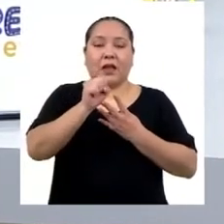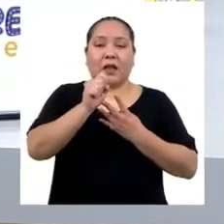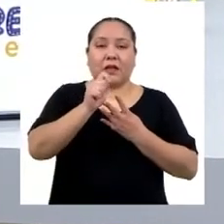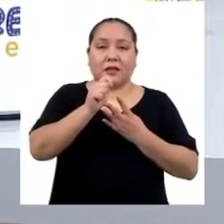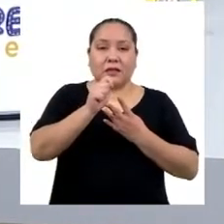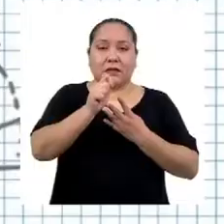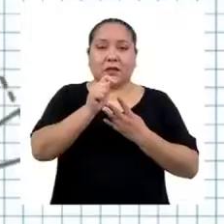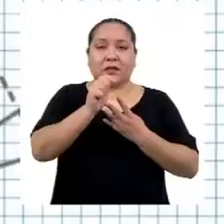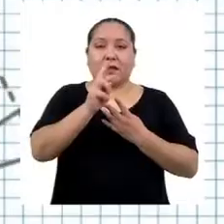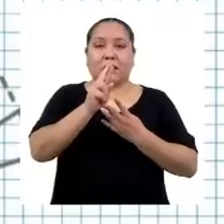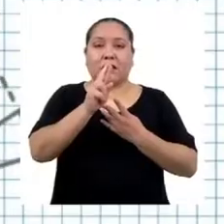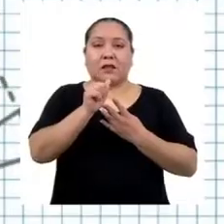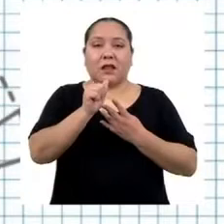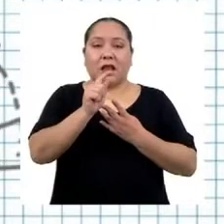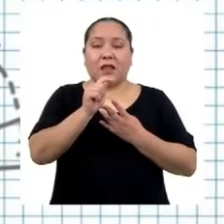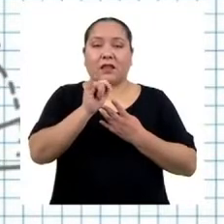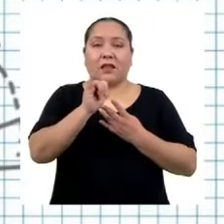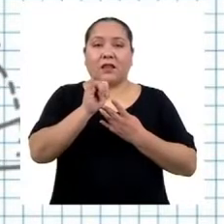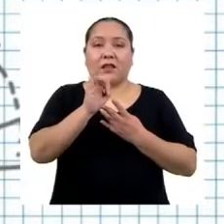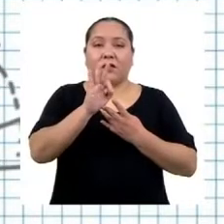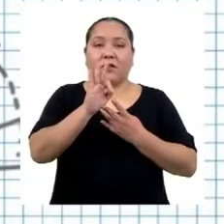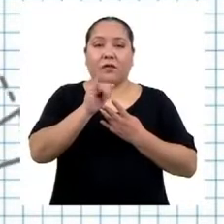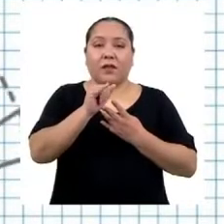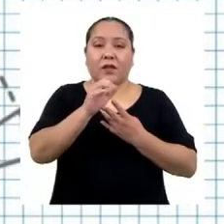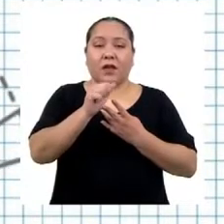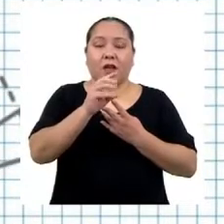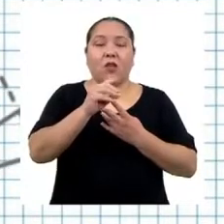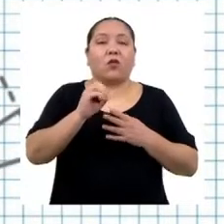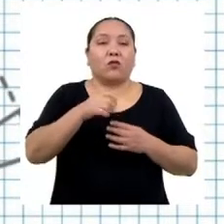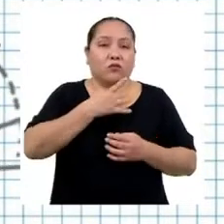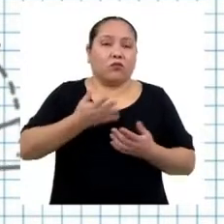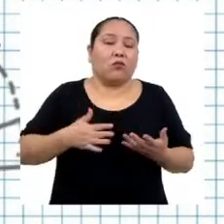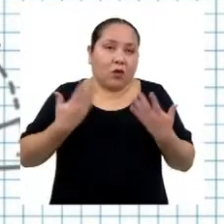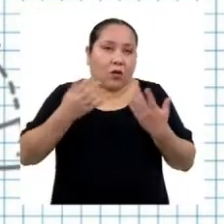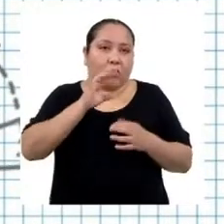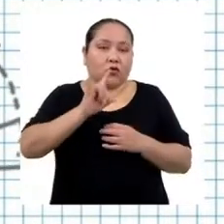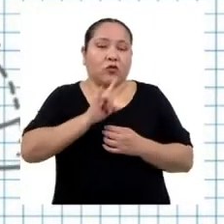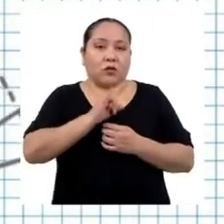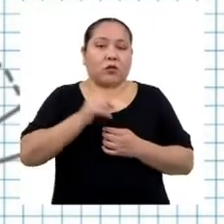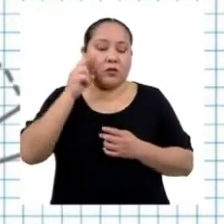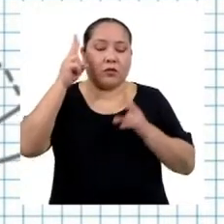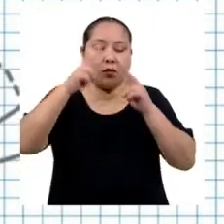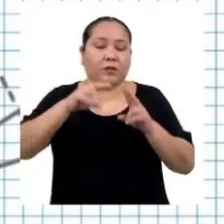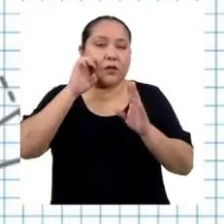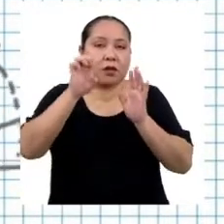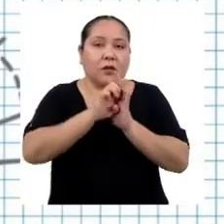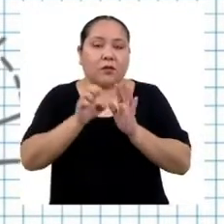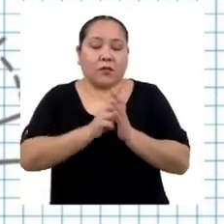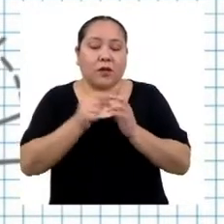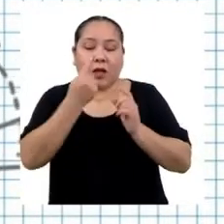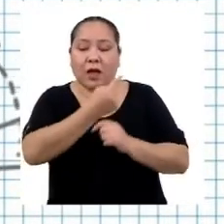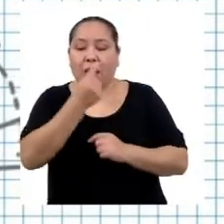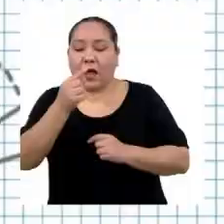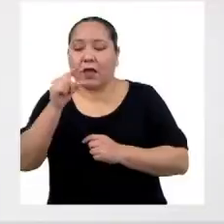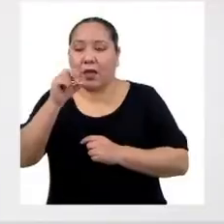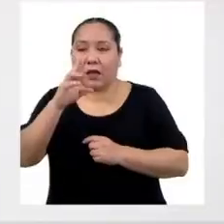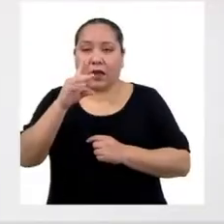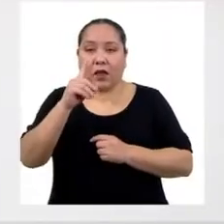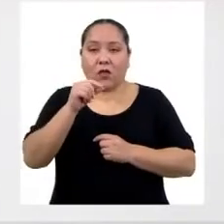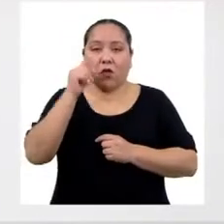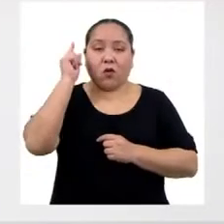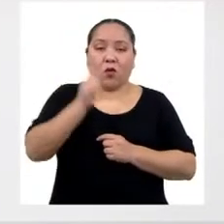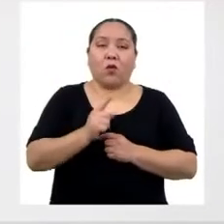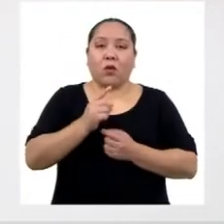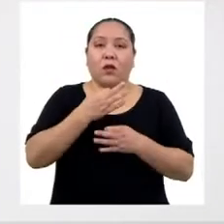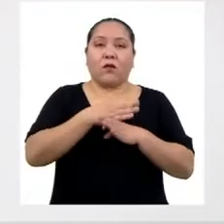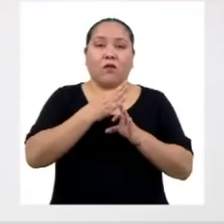profesora Gisela? Muy buena opción. Como vimos en el ejemplo, cada grado representaría un estrato. Y